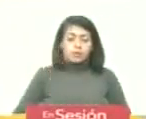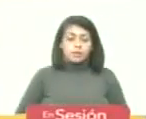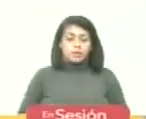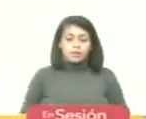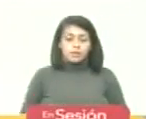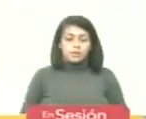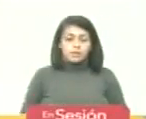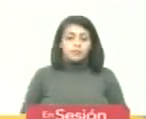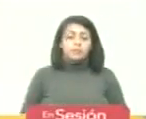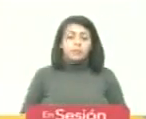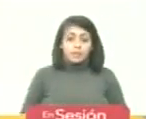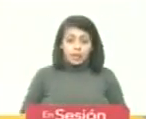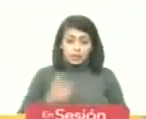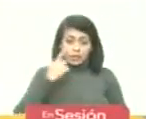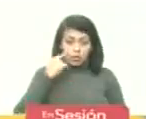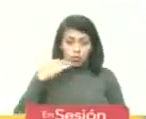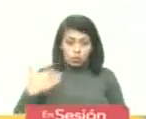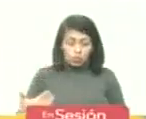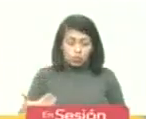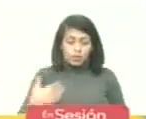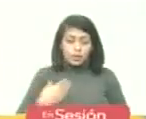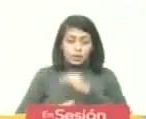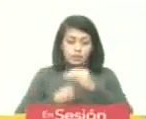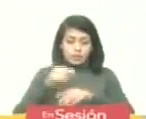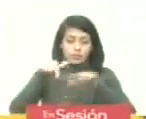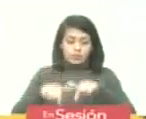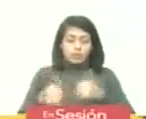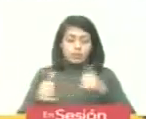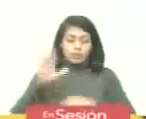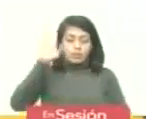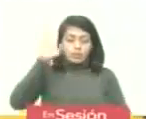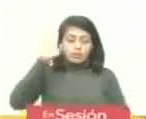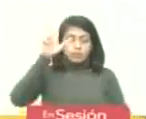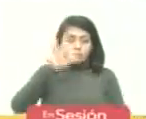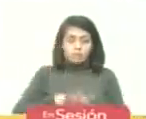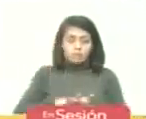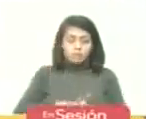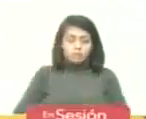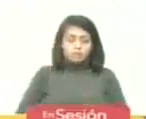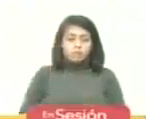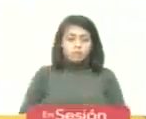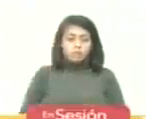Venezuela, señalarlo de la manera acostumbrada, queda aprobado.